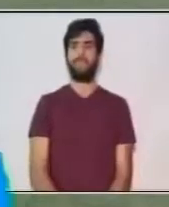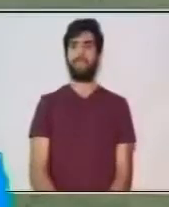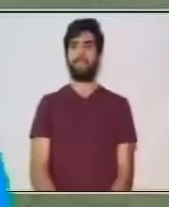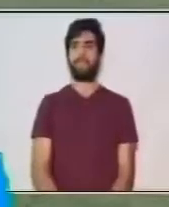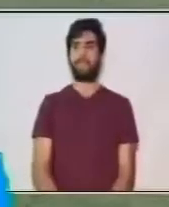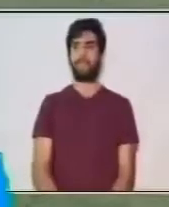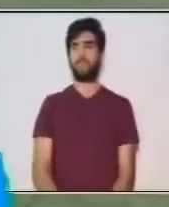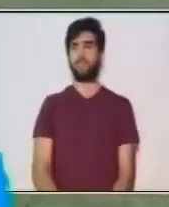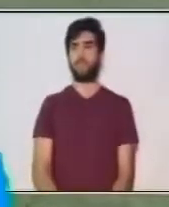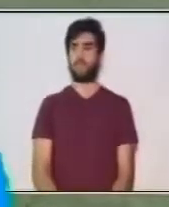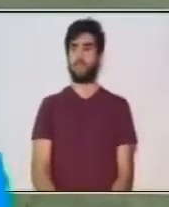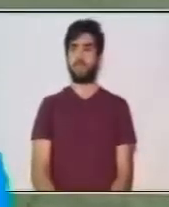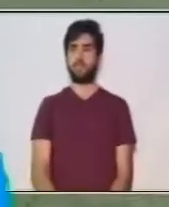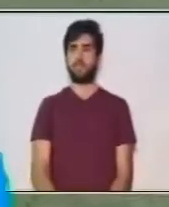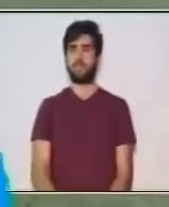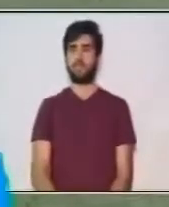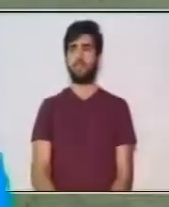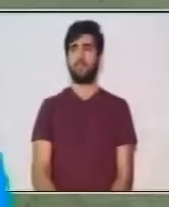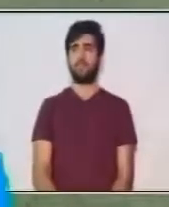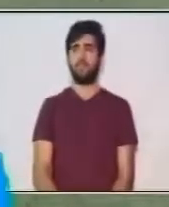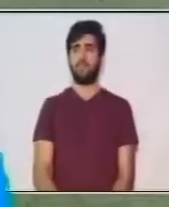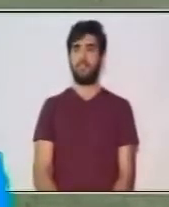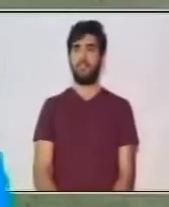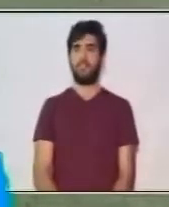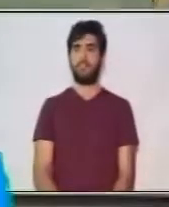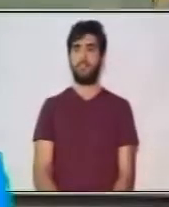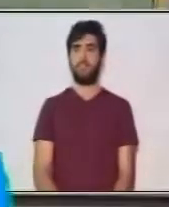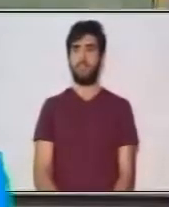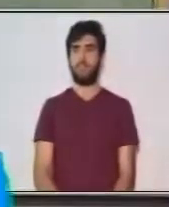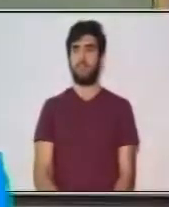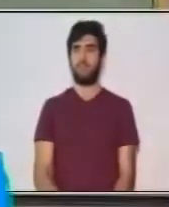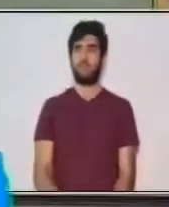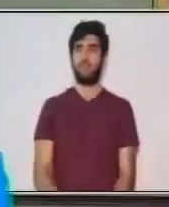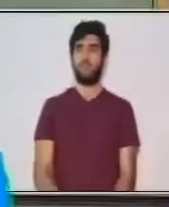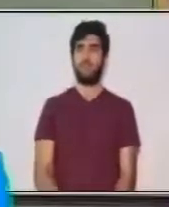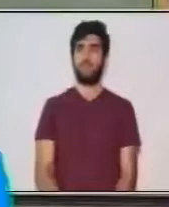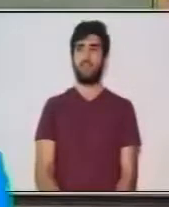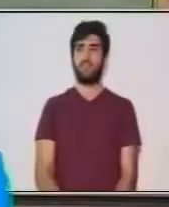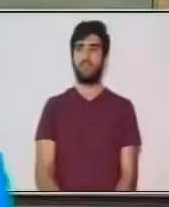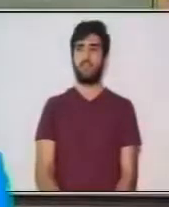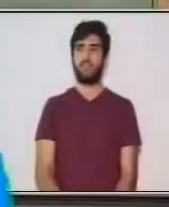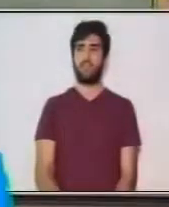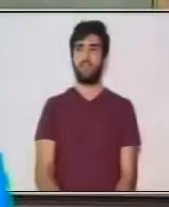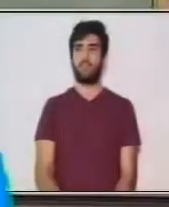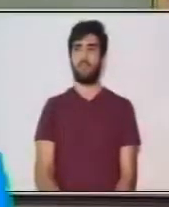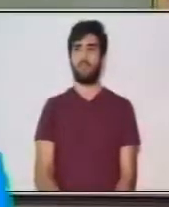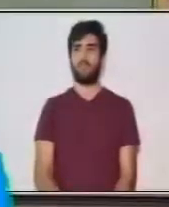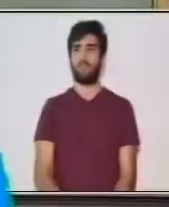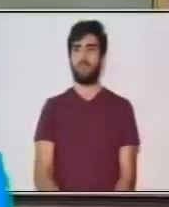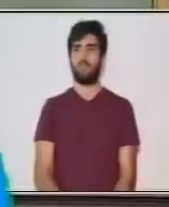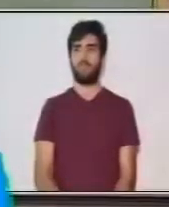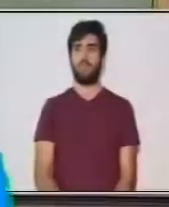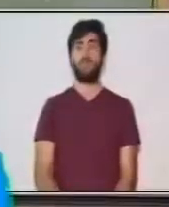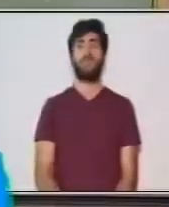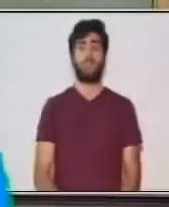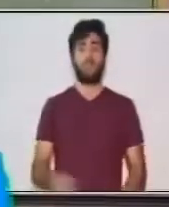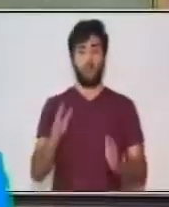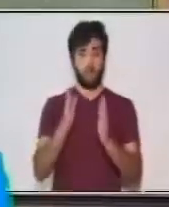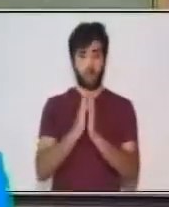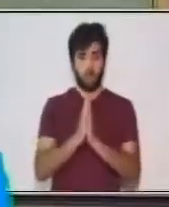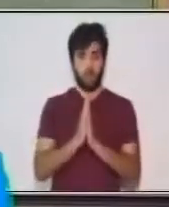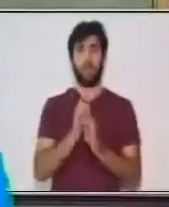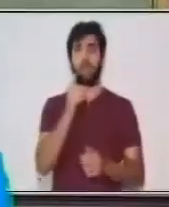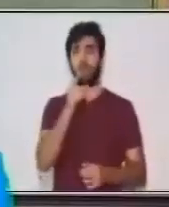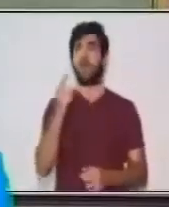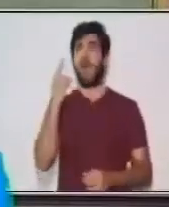Y lo que necesito que vayas haciendo en casa es, después de copiar, que observemos cada una de las filas